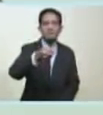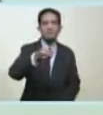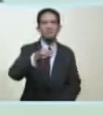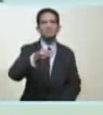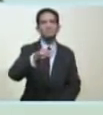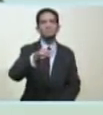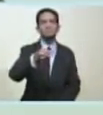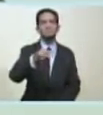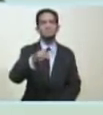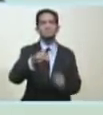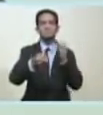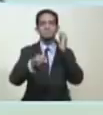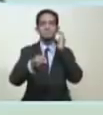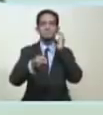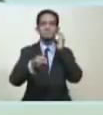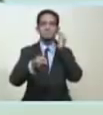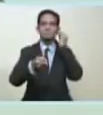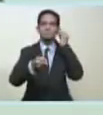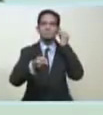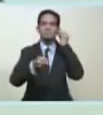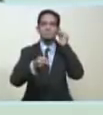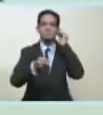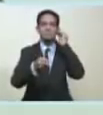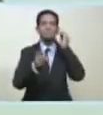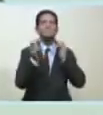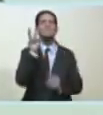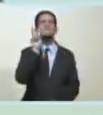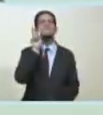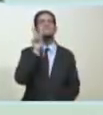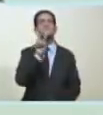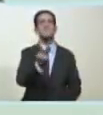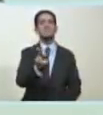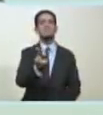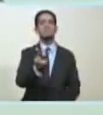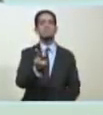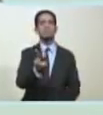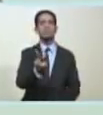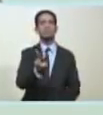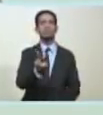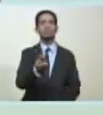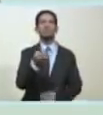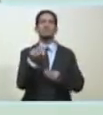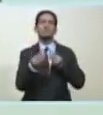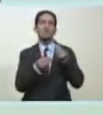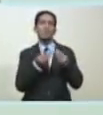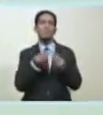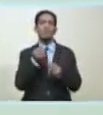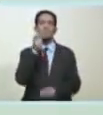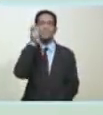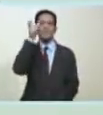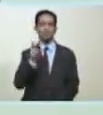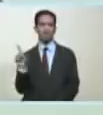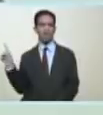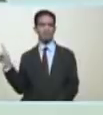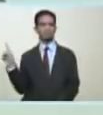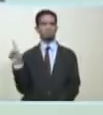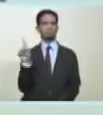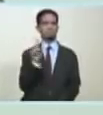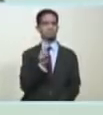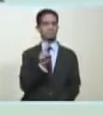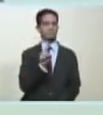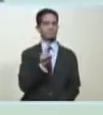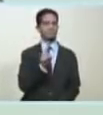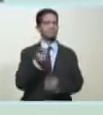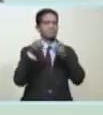donde vimos, aunque suene fuerte, el suicidio de un político en vivo y directo.